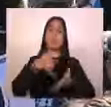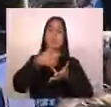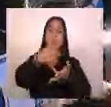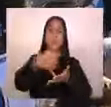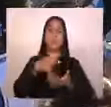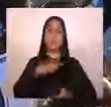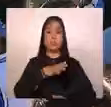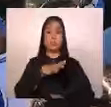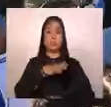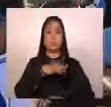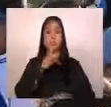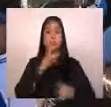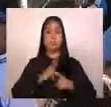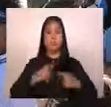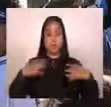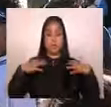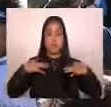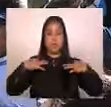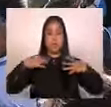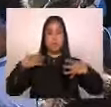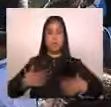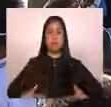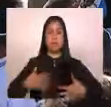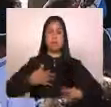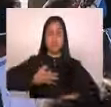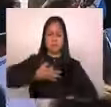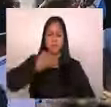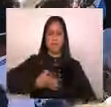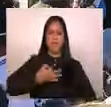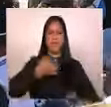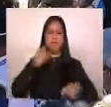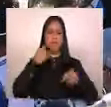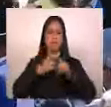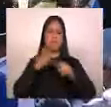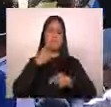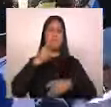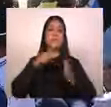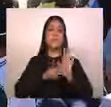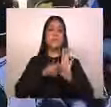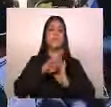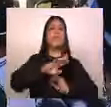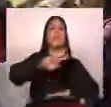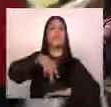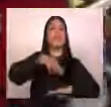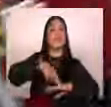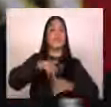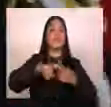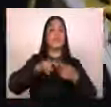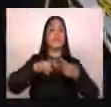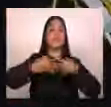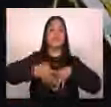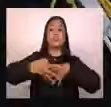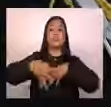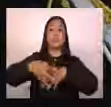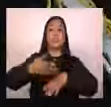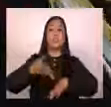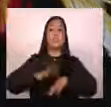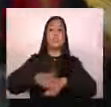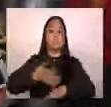tiene: traje de gala más vistoso y elegante a nivel nacional, marcha más original conocida